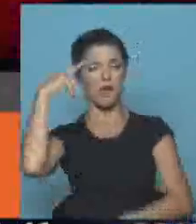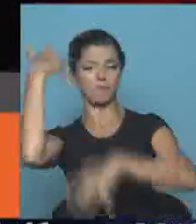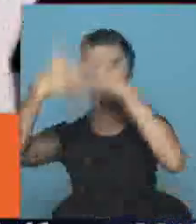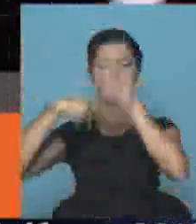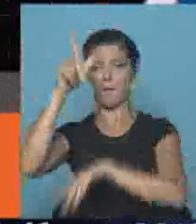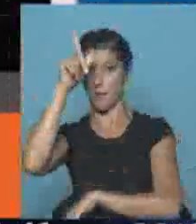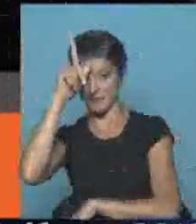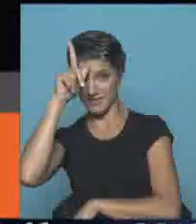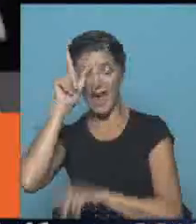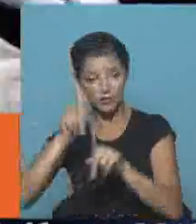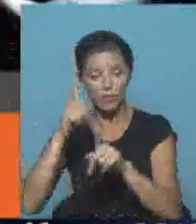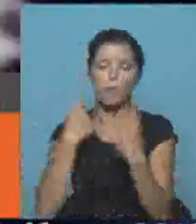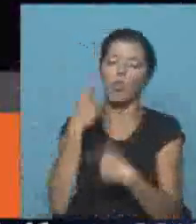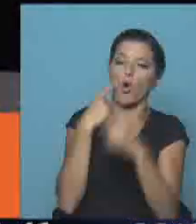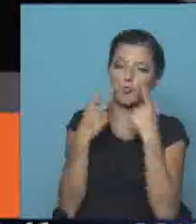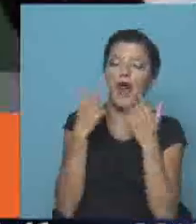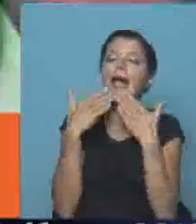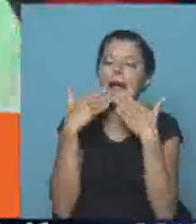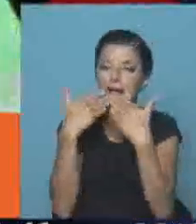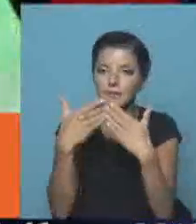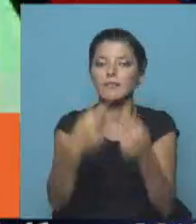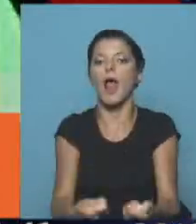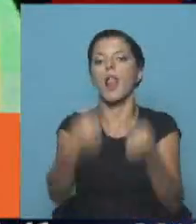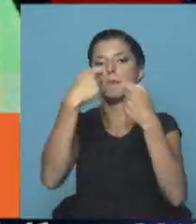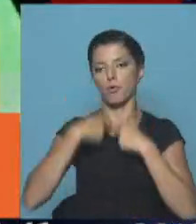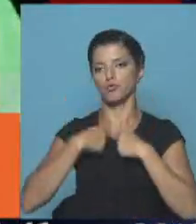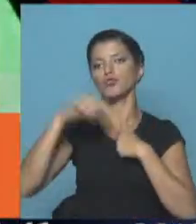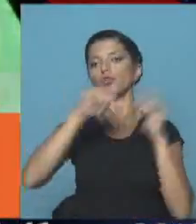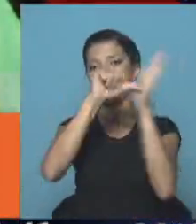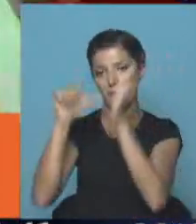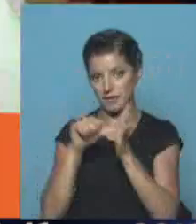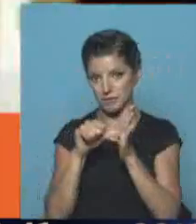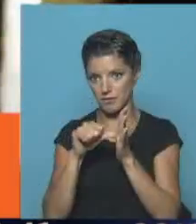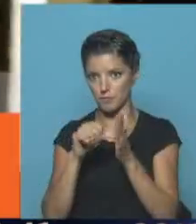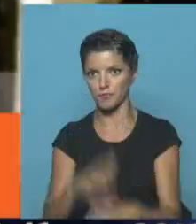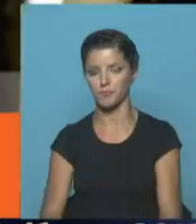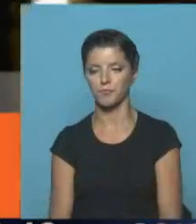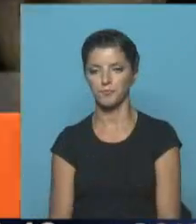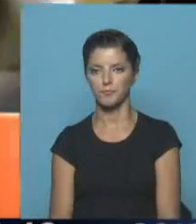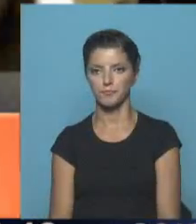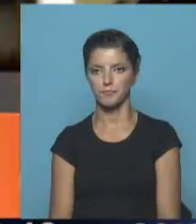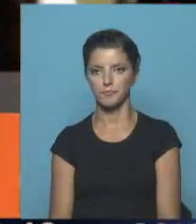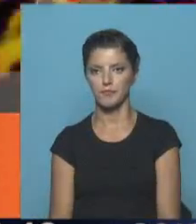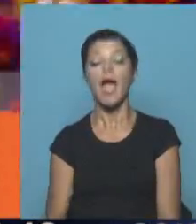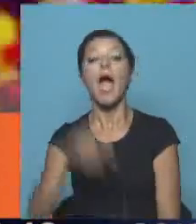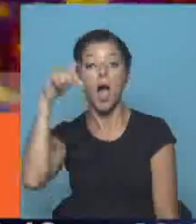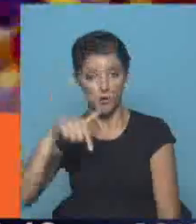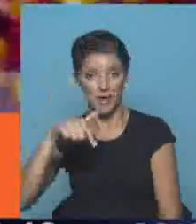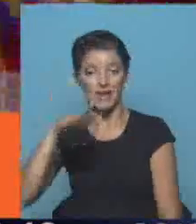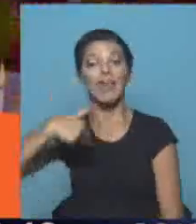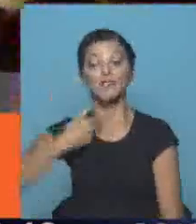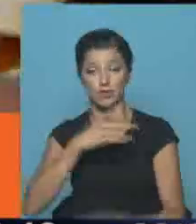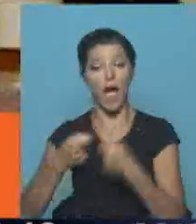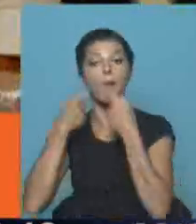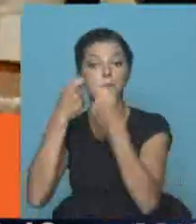asonada que logró controlar con un fuerte respaldo de los gobiernos de la región. Ganar la aceptación popular será ahora